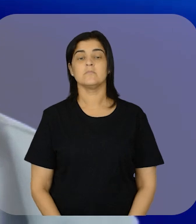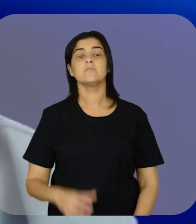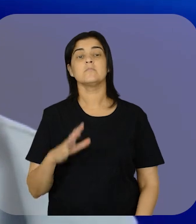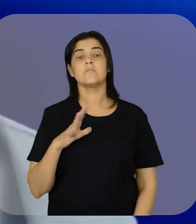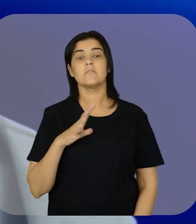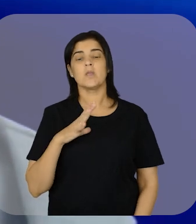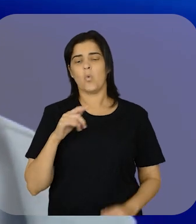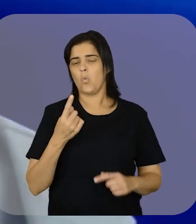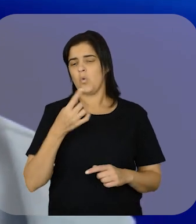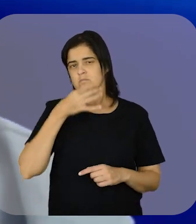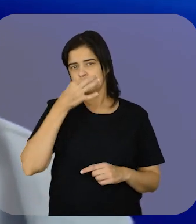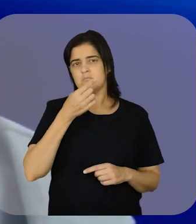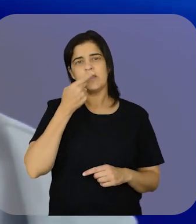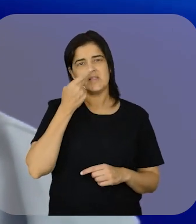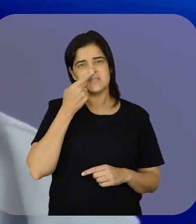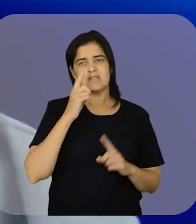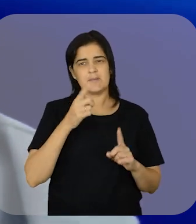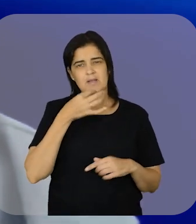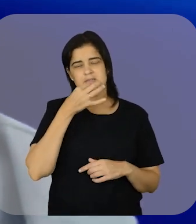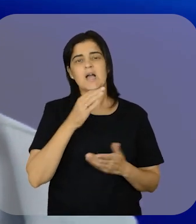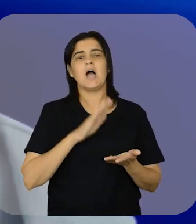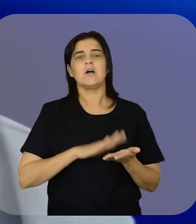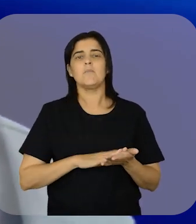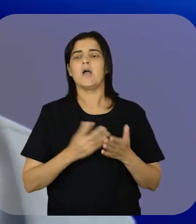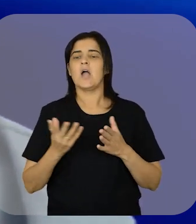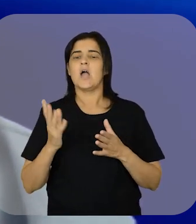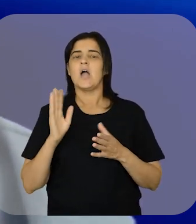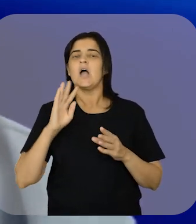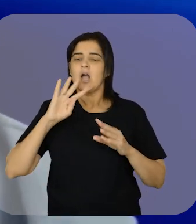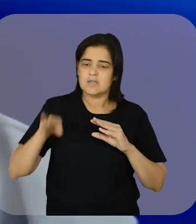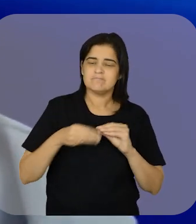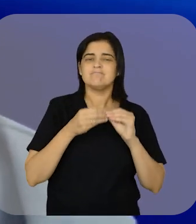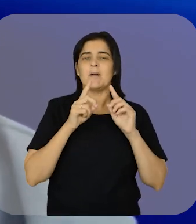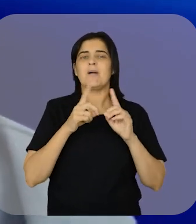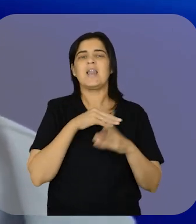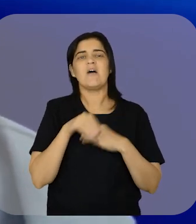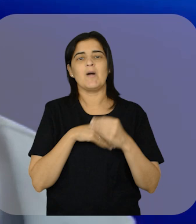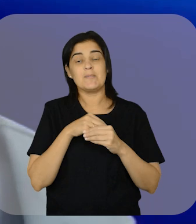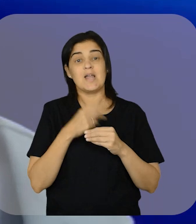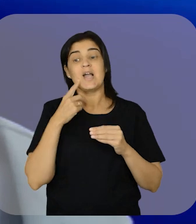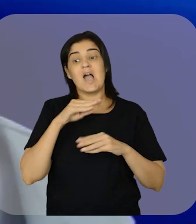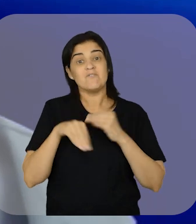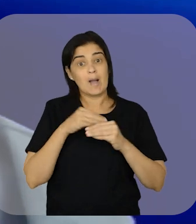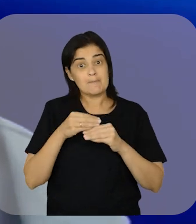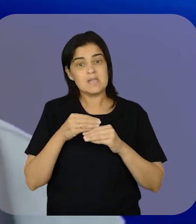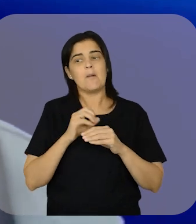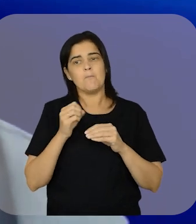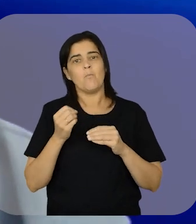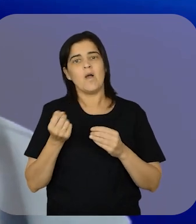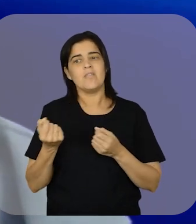Tenemos aquí un comentario muy interesante que habla de la incorporación de la familia, que la familia puede